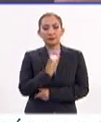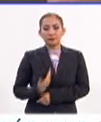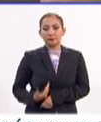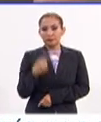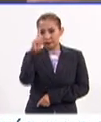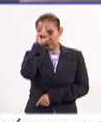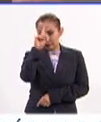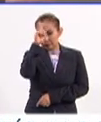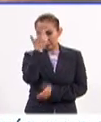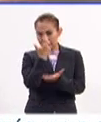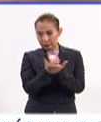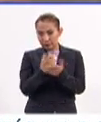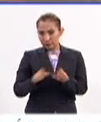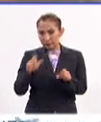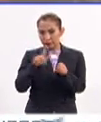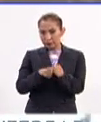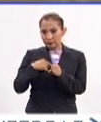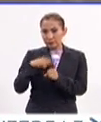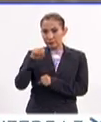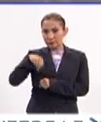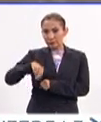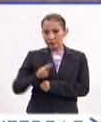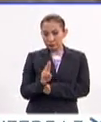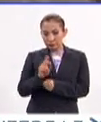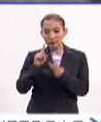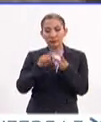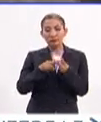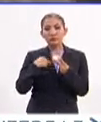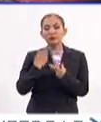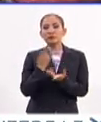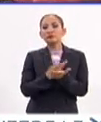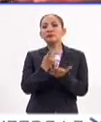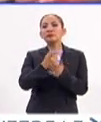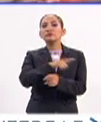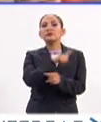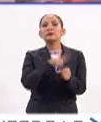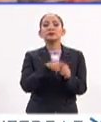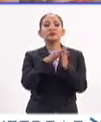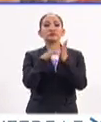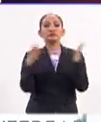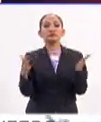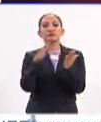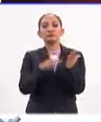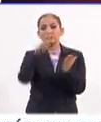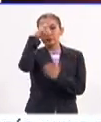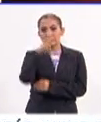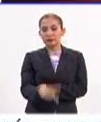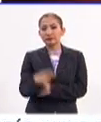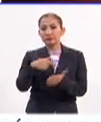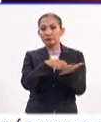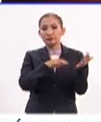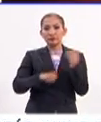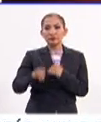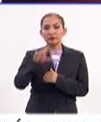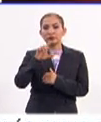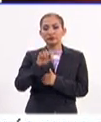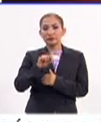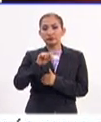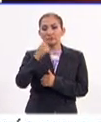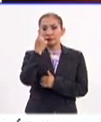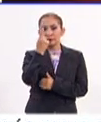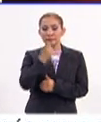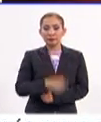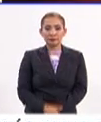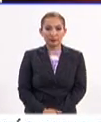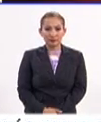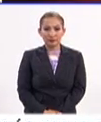presidente del Consejo Económico y Social de las Naciones Unidas y Premio Nacional de Literatura de México en